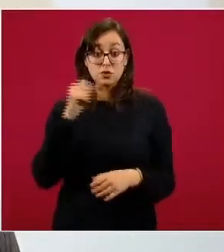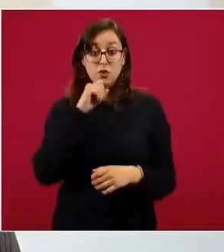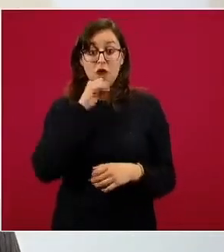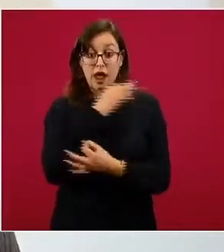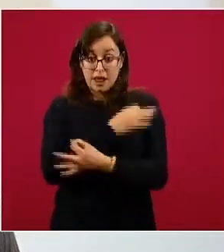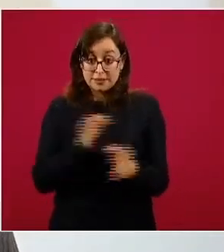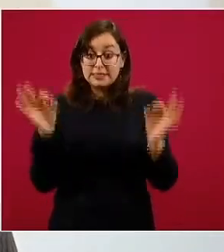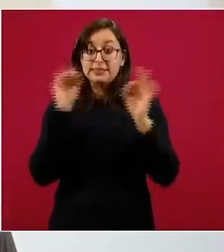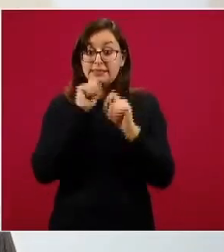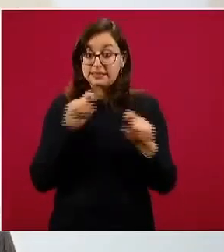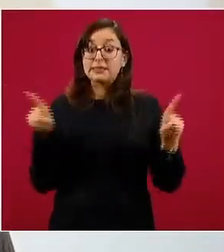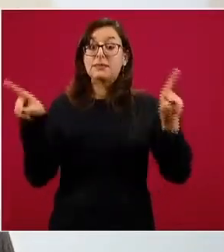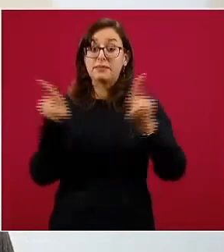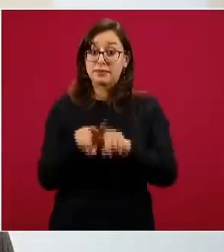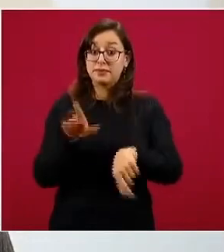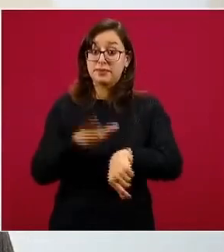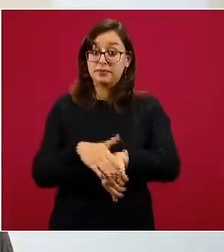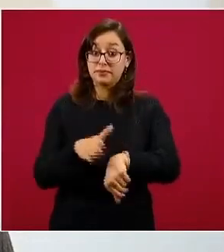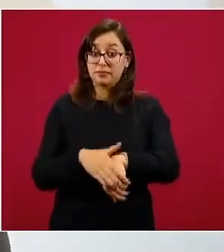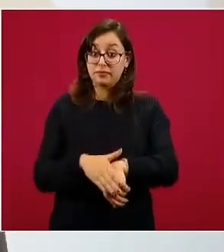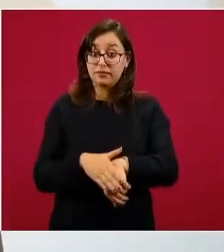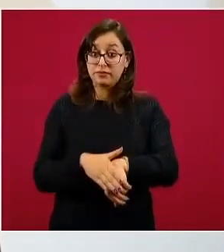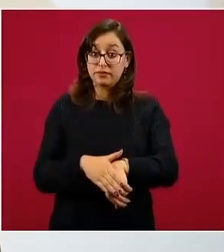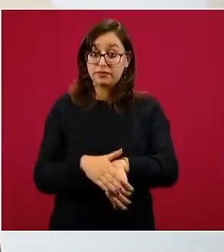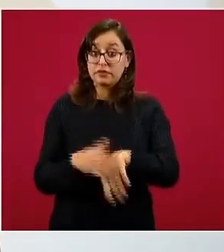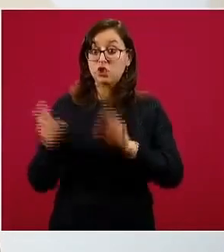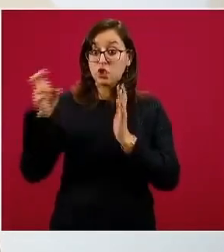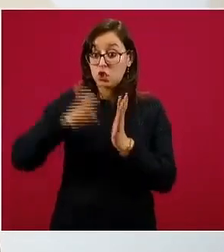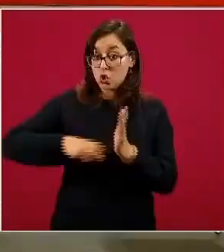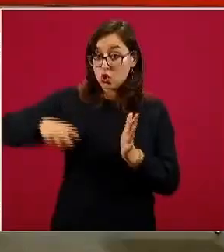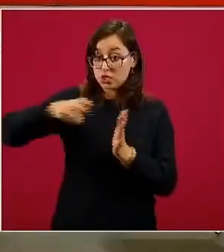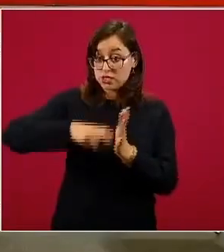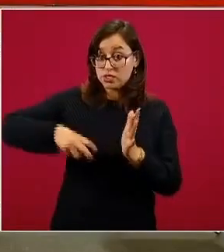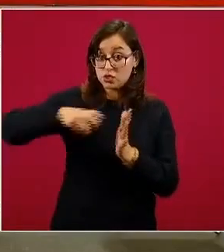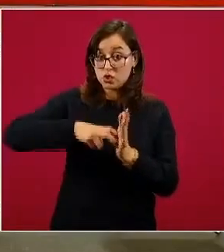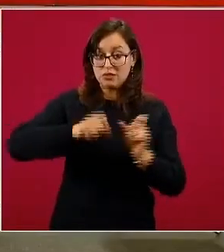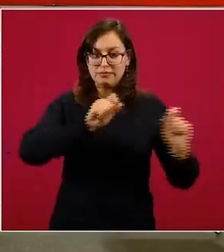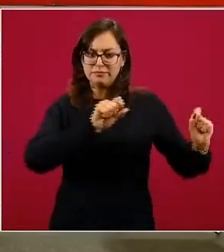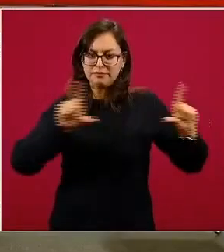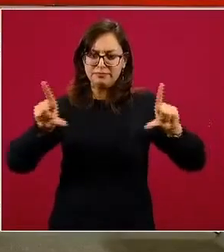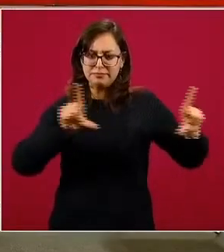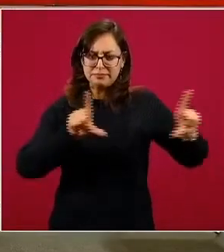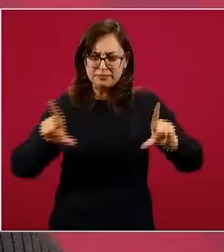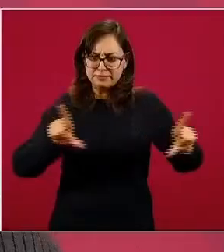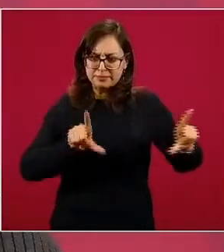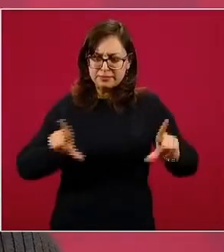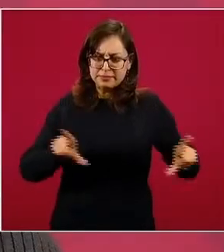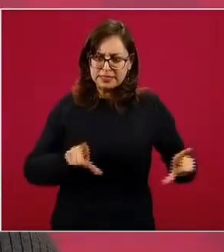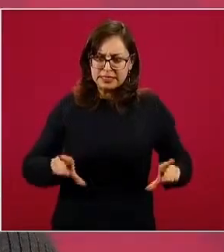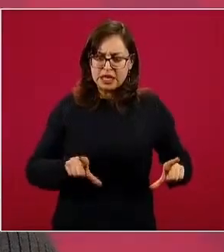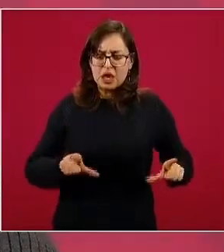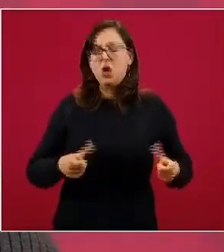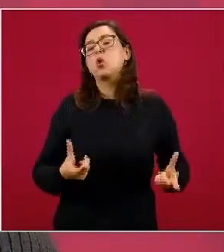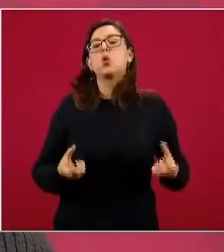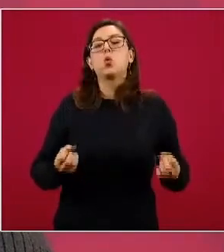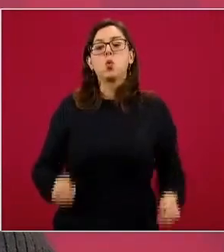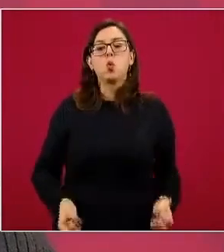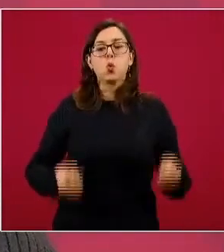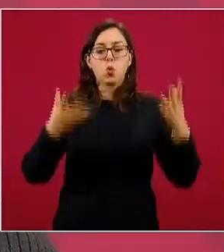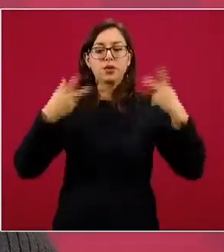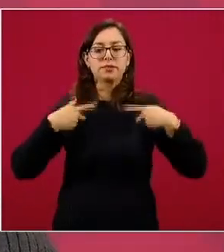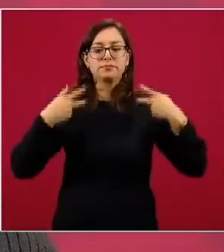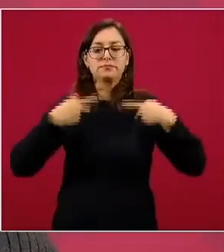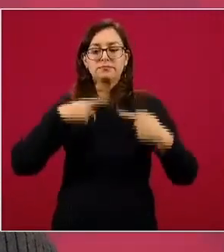para rápidamente comunicar una fe de ratas en la presentación, que tiene que ver precisamente con el número de las personas